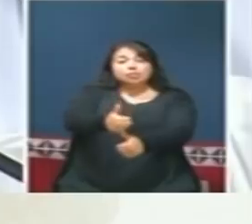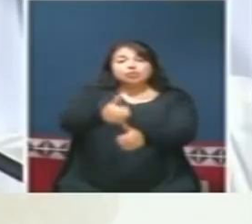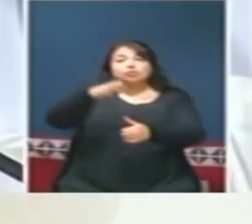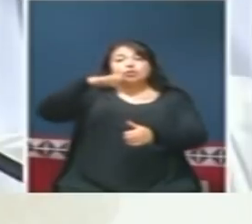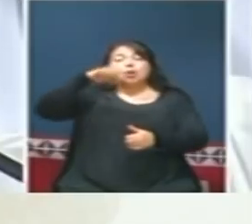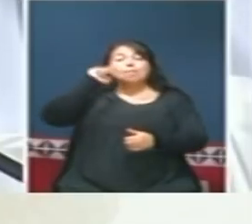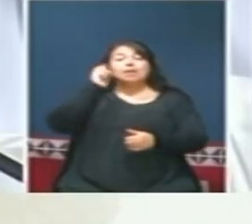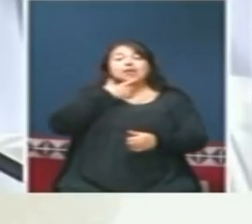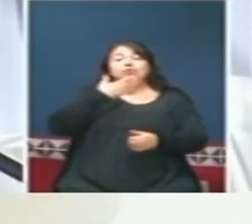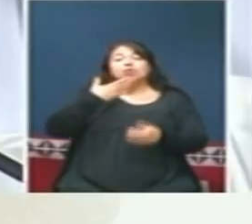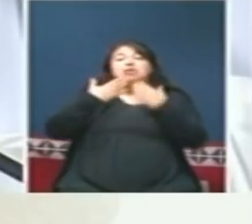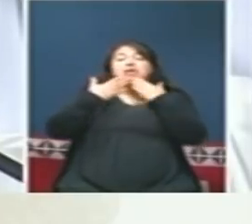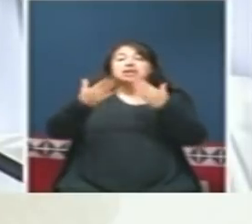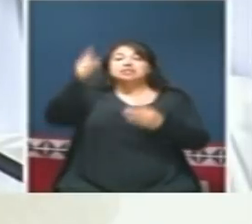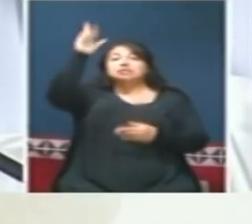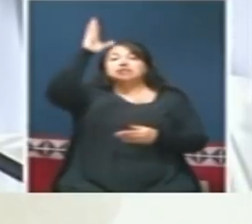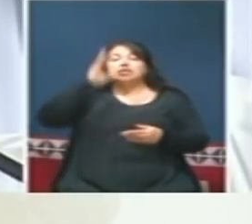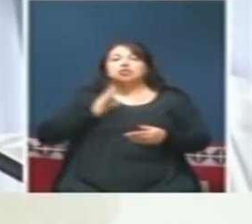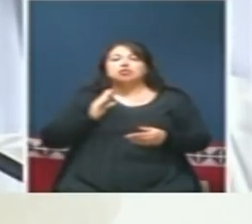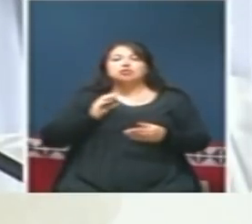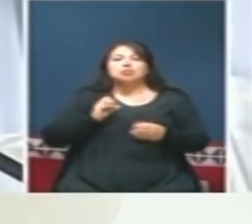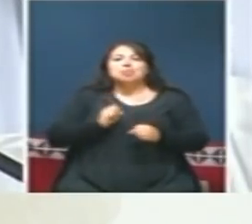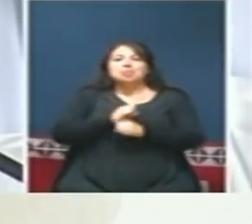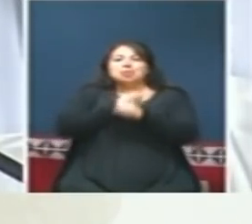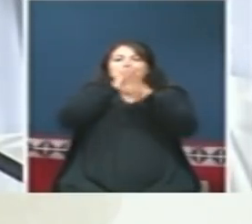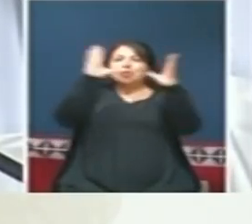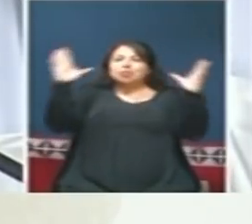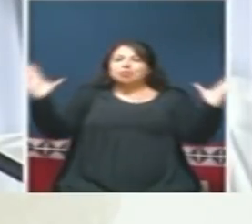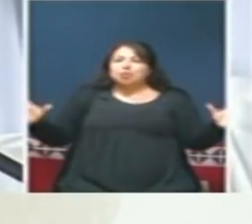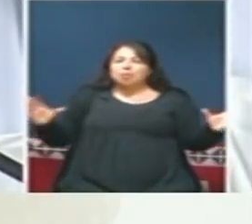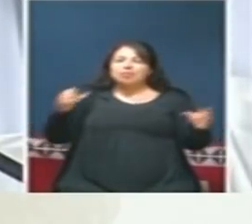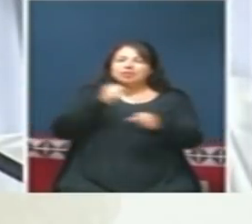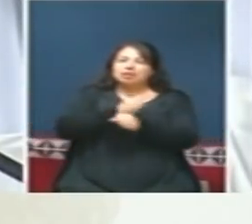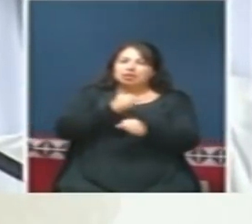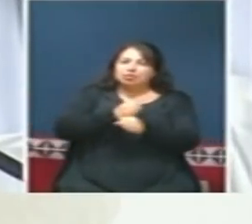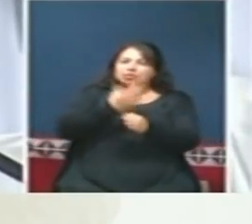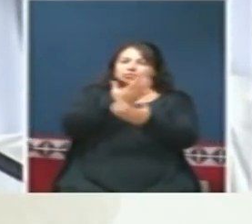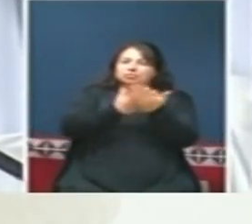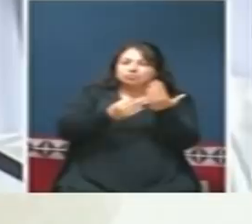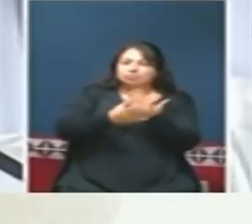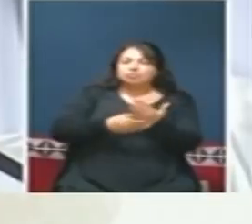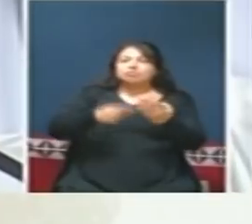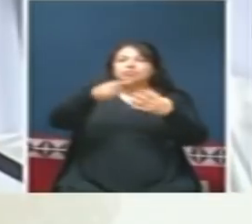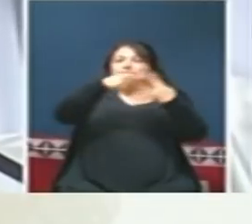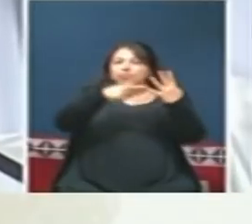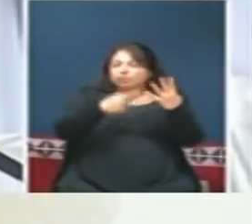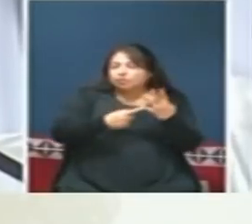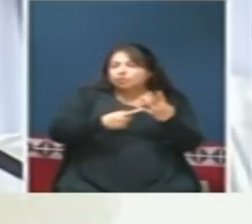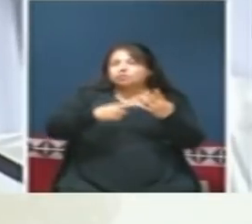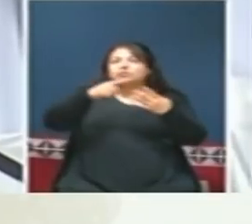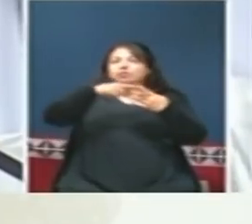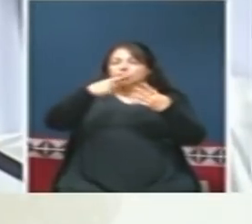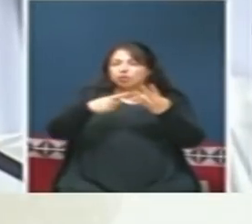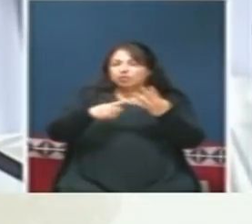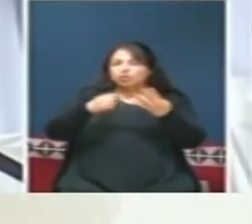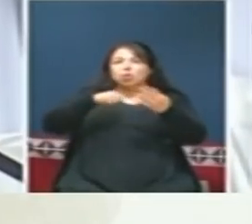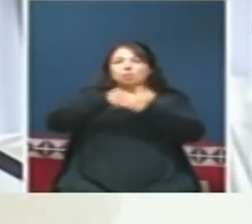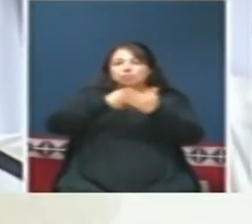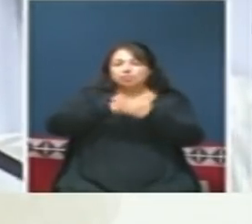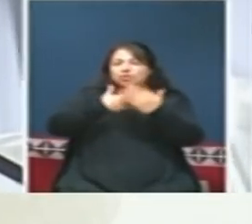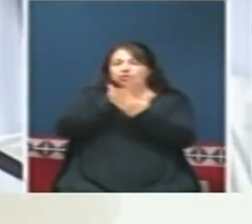a Dios por este enorme don de la beatificación de los cuatro mártires, Enrique,